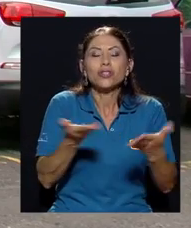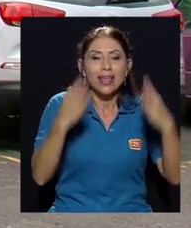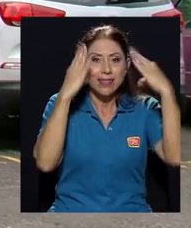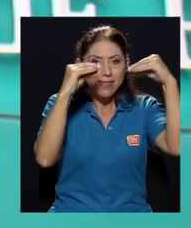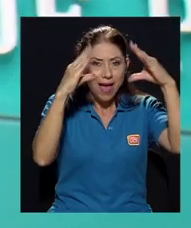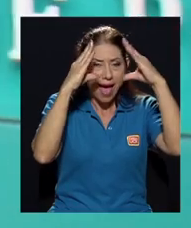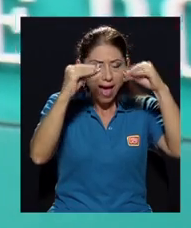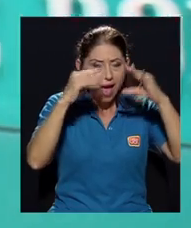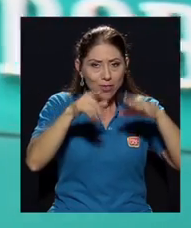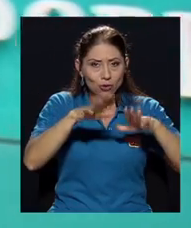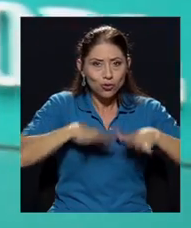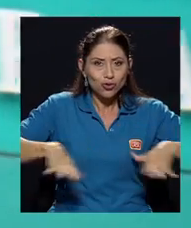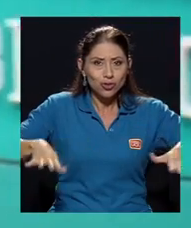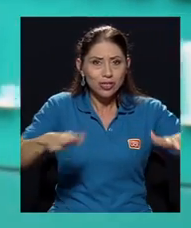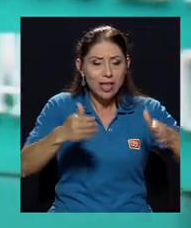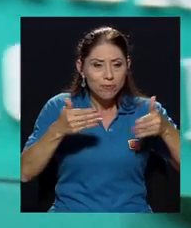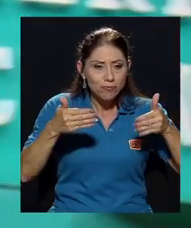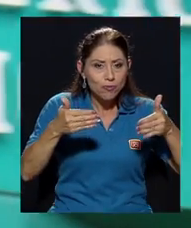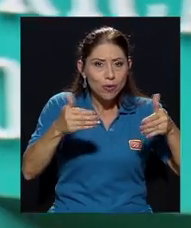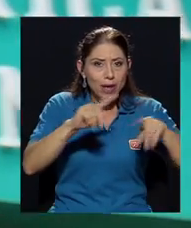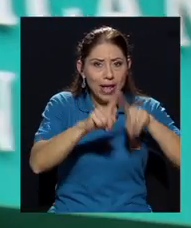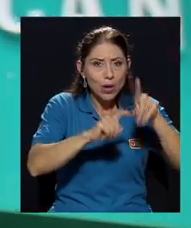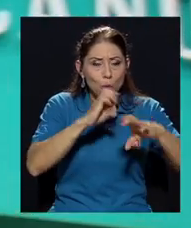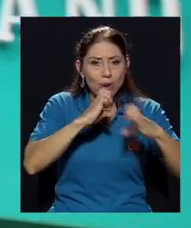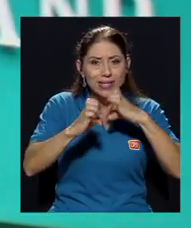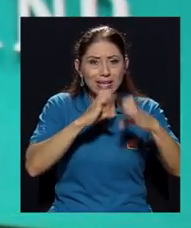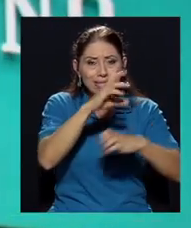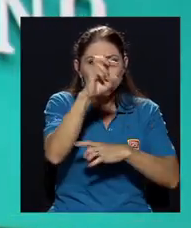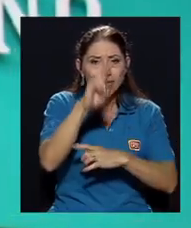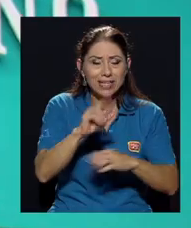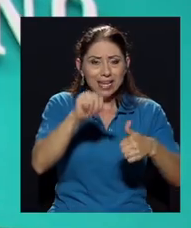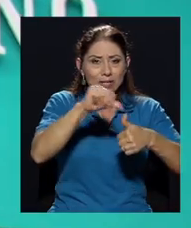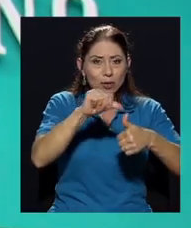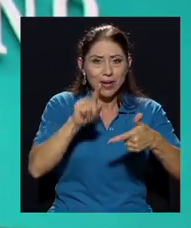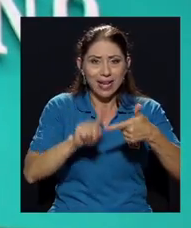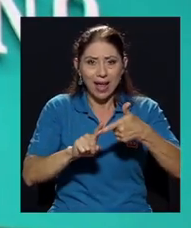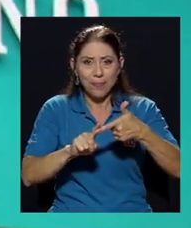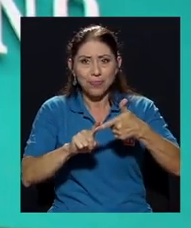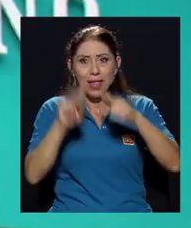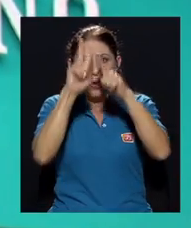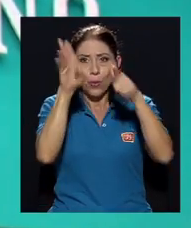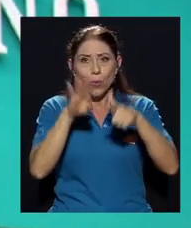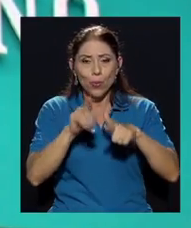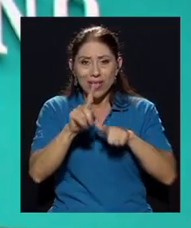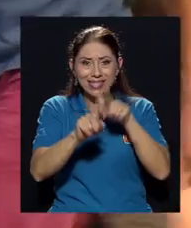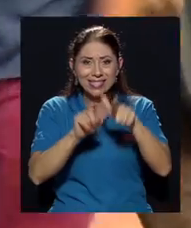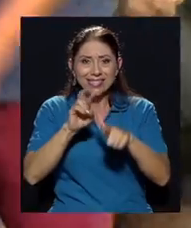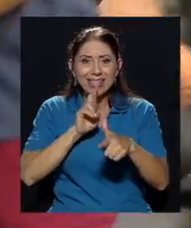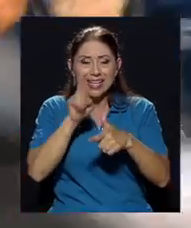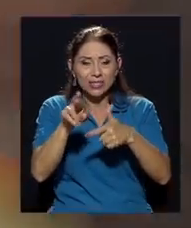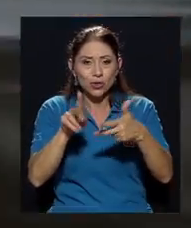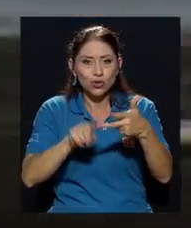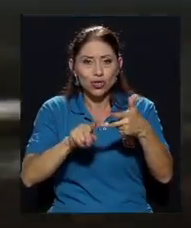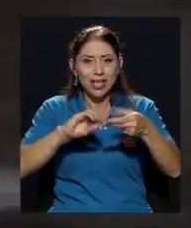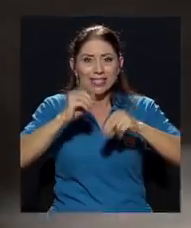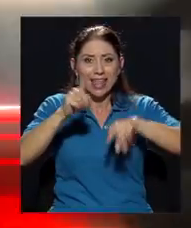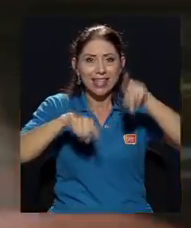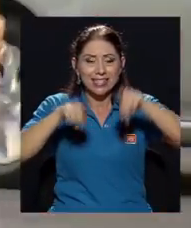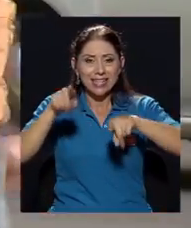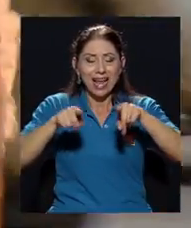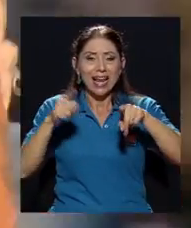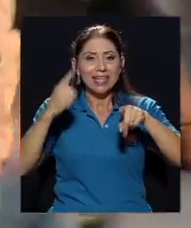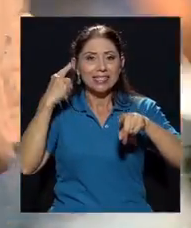de encuestas sociodemográficas de Costa Rica y Centroamérica, bases de datos en línea de censos, estadísticas vitales,